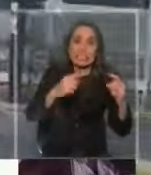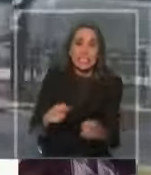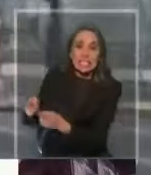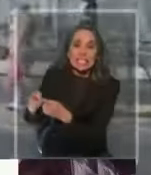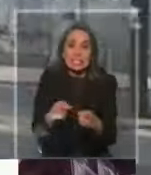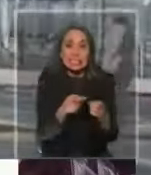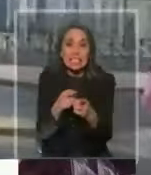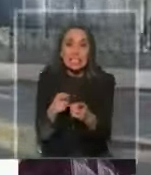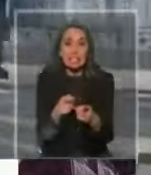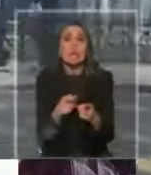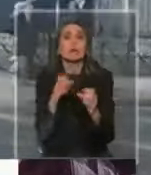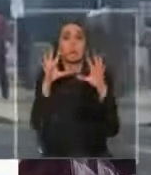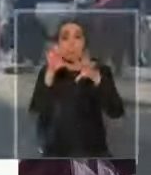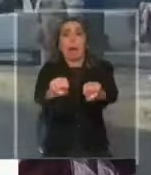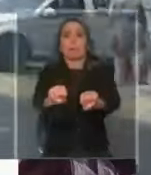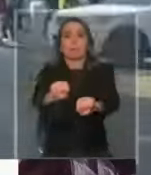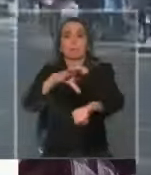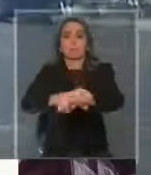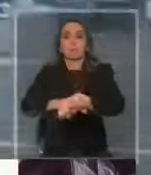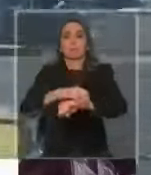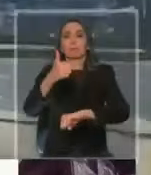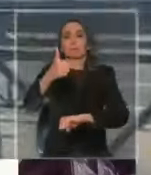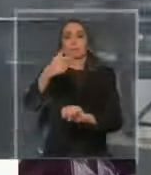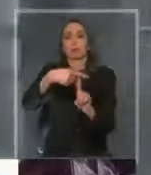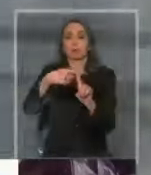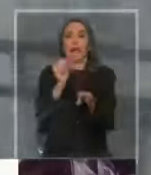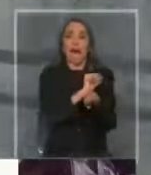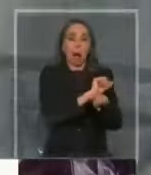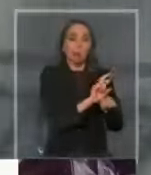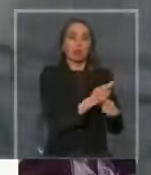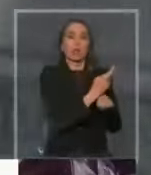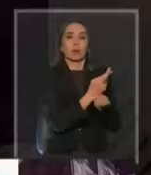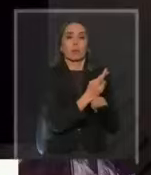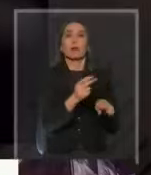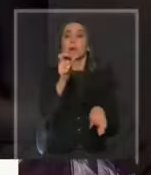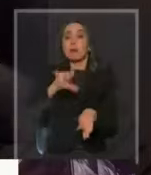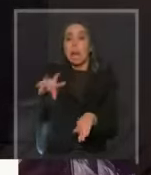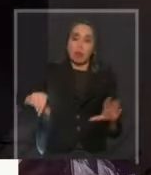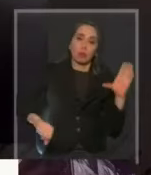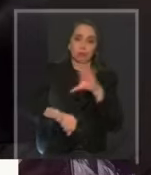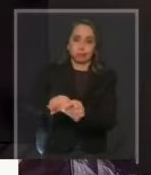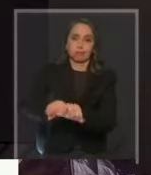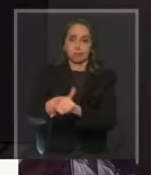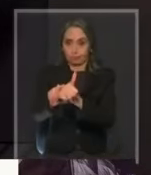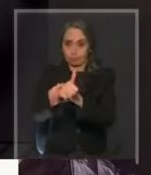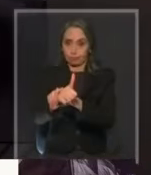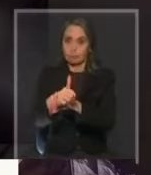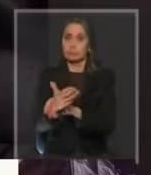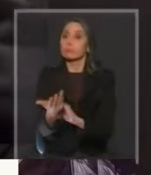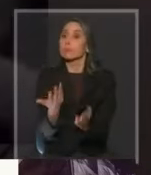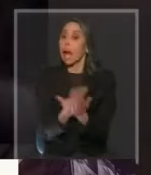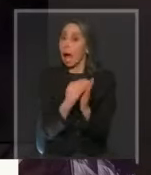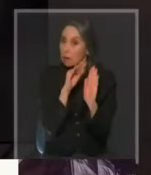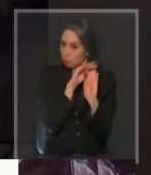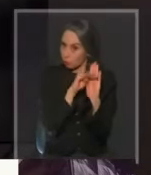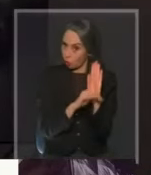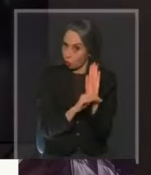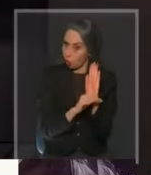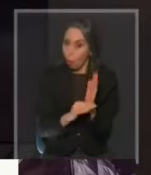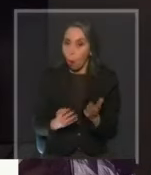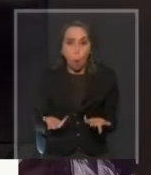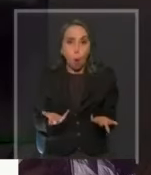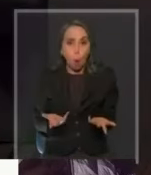con resultados positivos, como la recuperación de vehículos o la detención de delincuentes. Pero, ¿existe un protocolo sobre